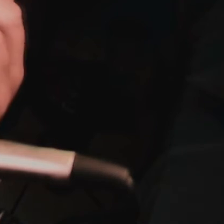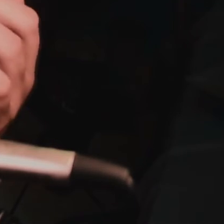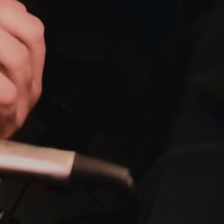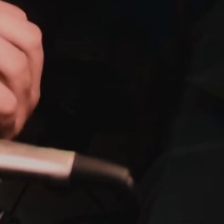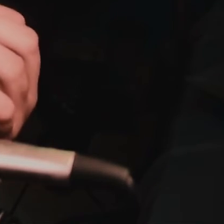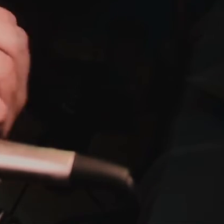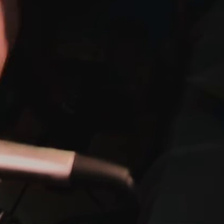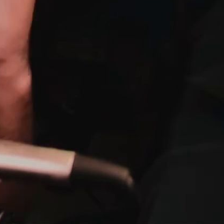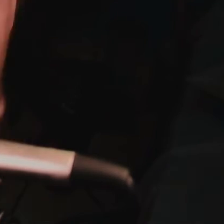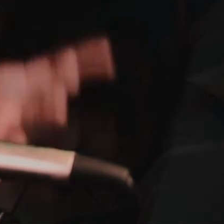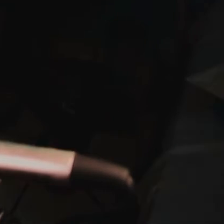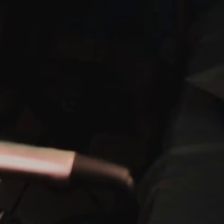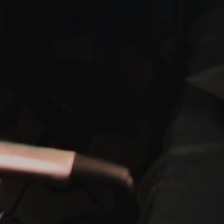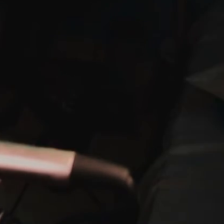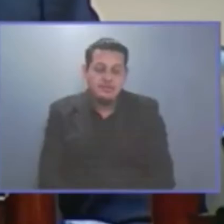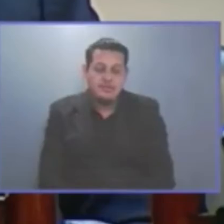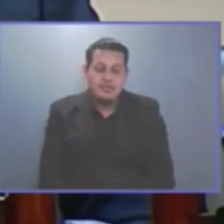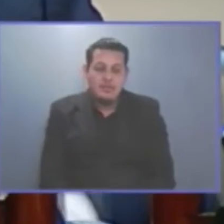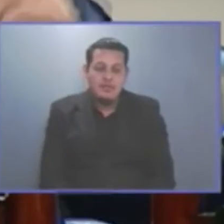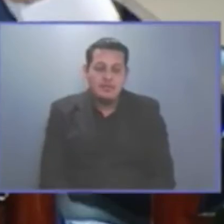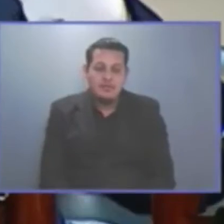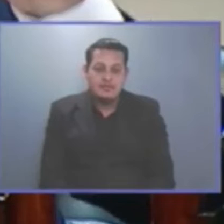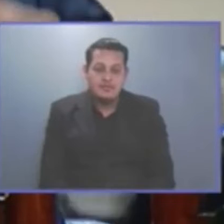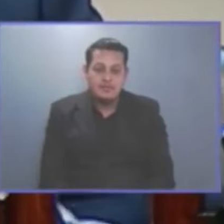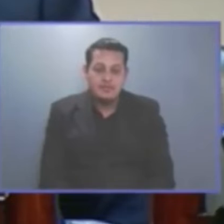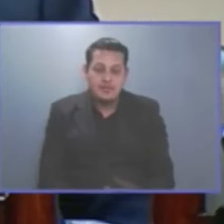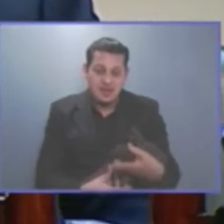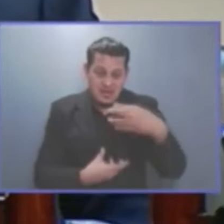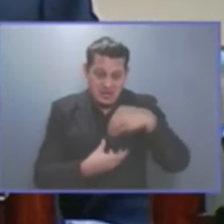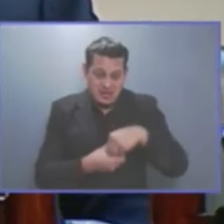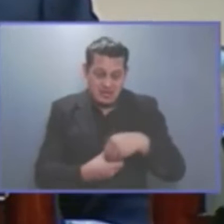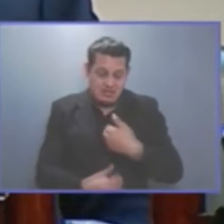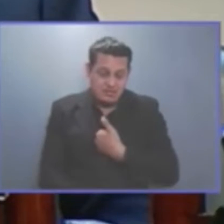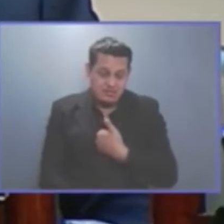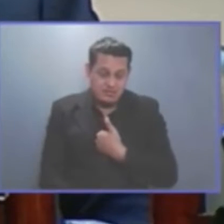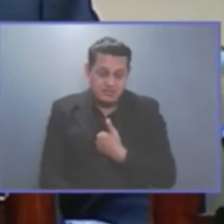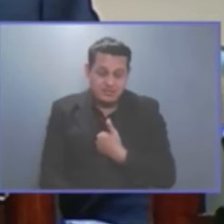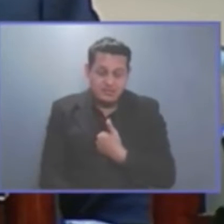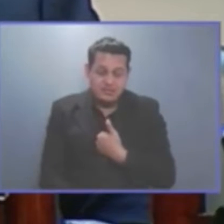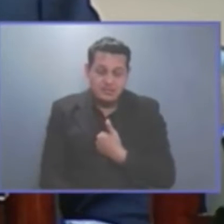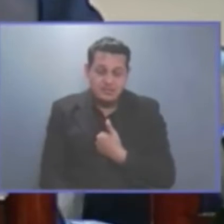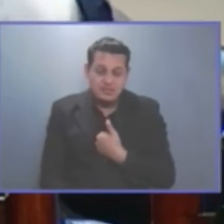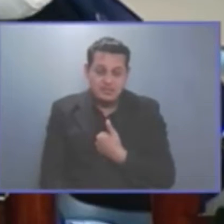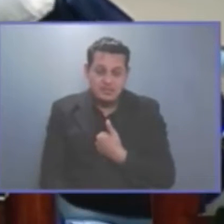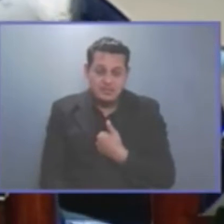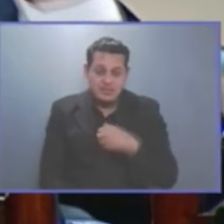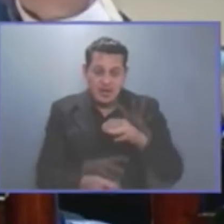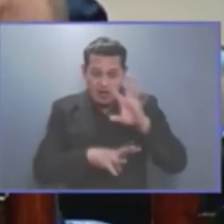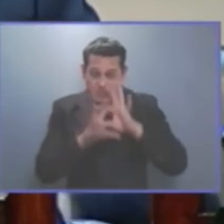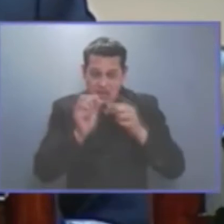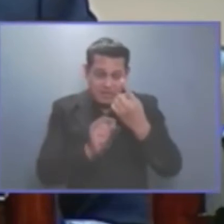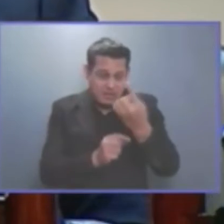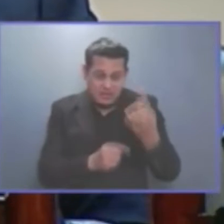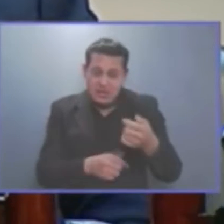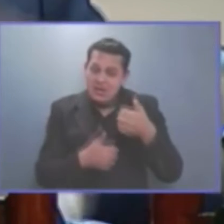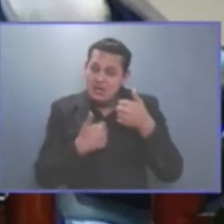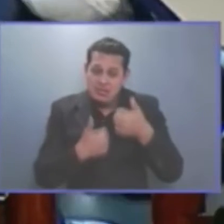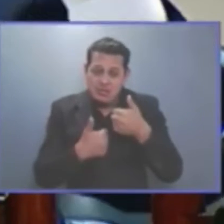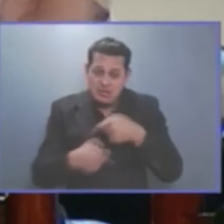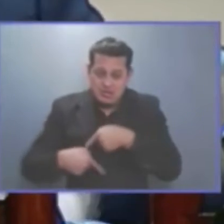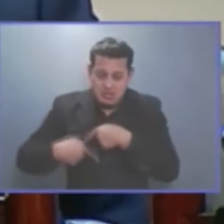sean escuchen lo escuchen dentro de ustedes hay gente de buen corazón